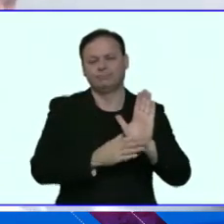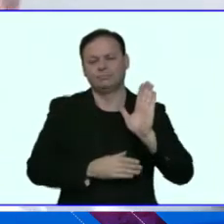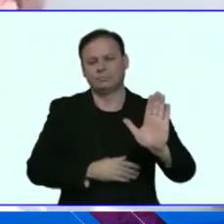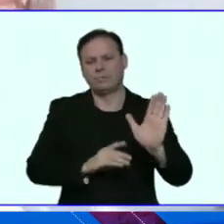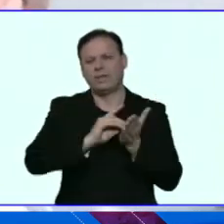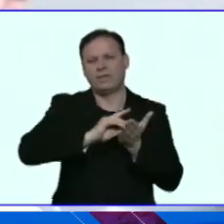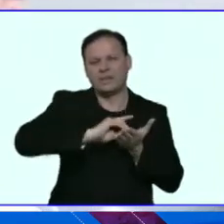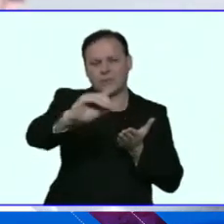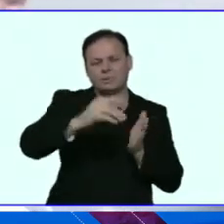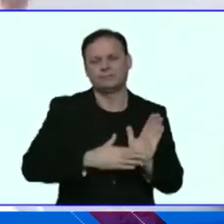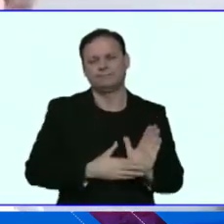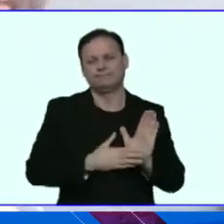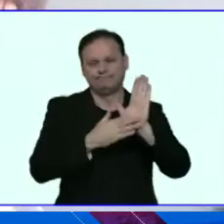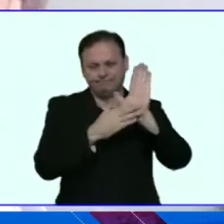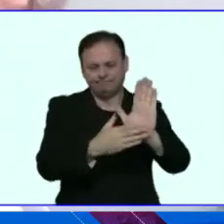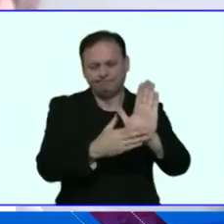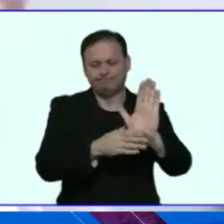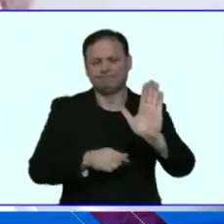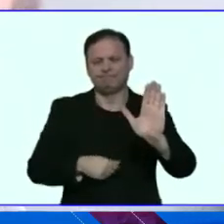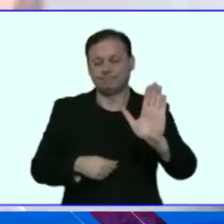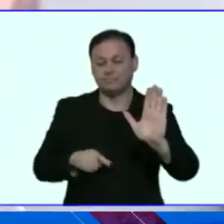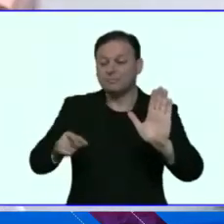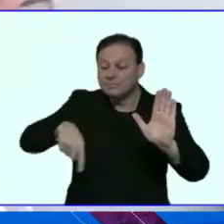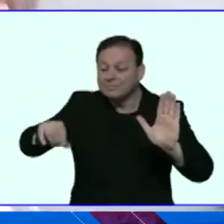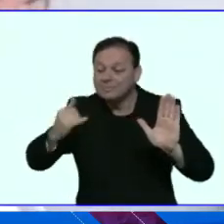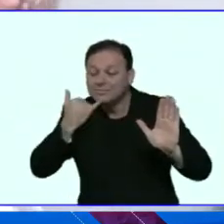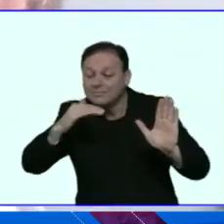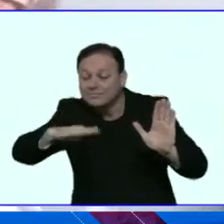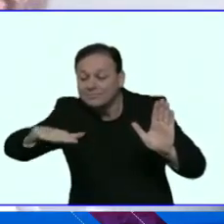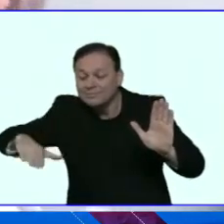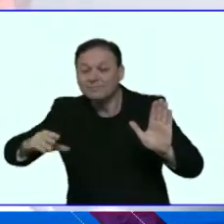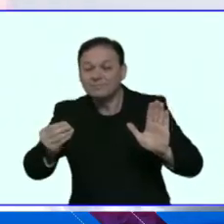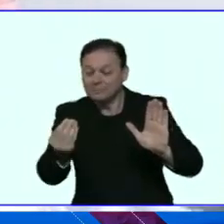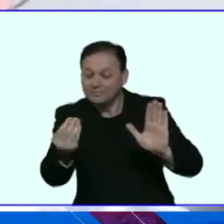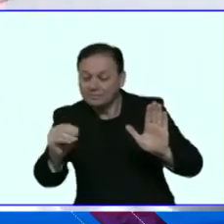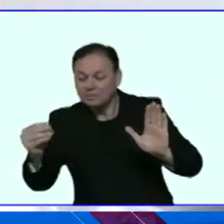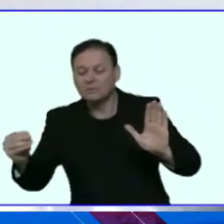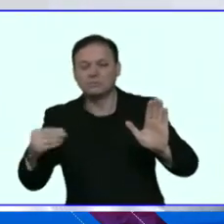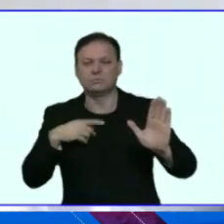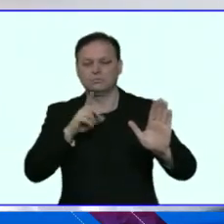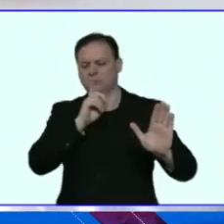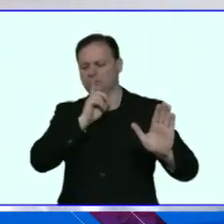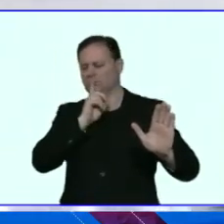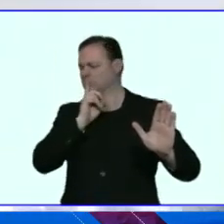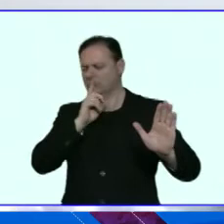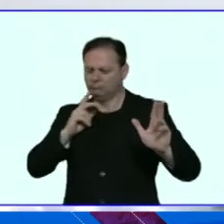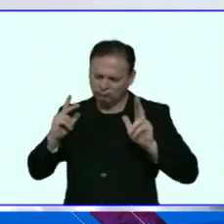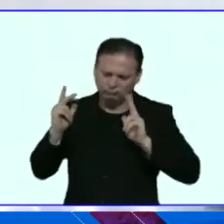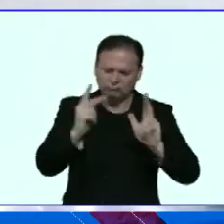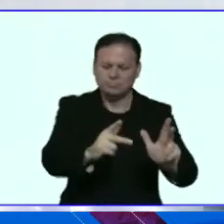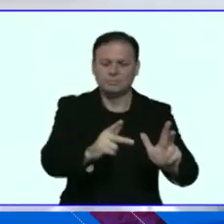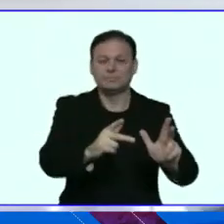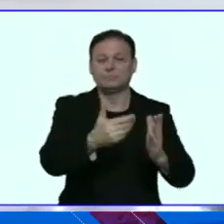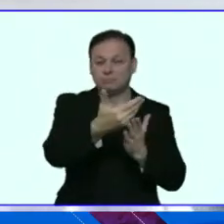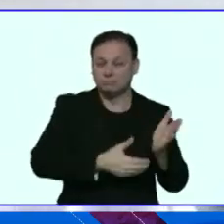atención en equidad y en calidad para mis niños, niñas y adolescentes, y no me callo y no me voy a callar. Entonces, por supuesto,